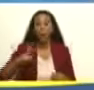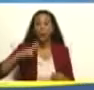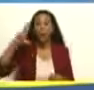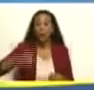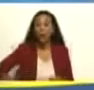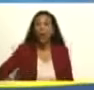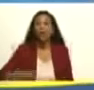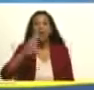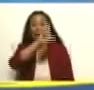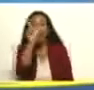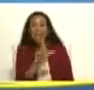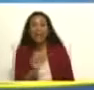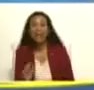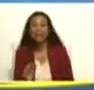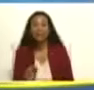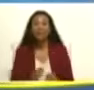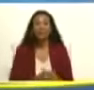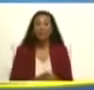portugueses, italianos,